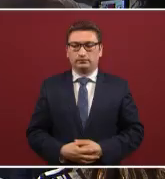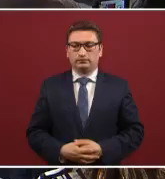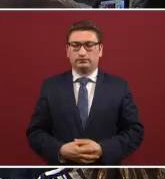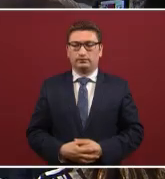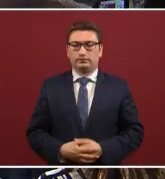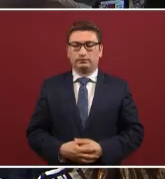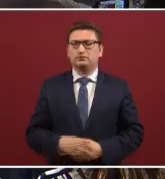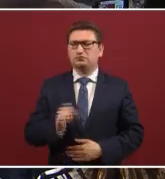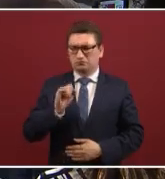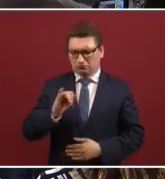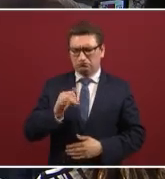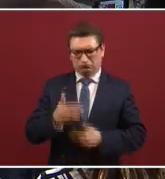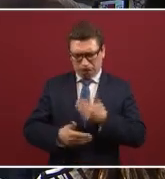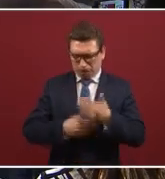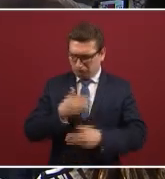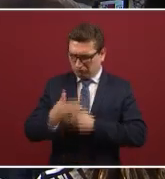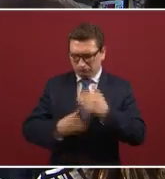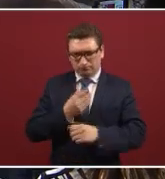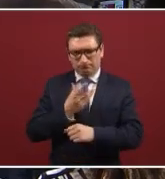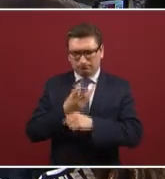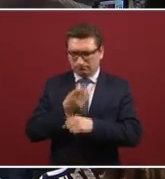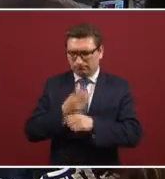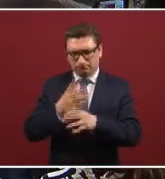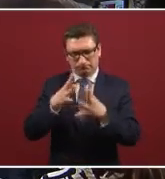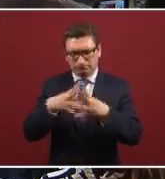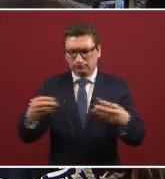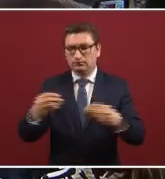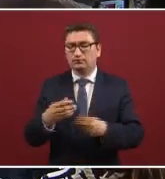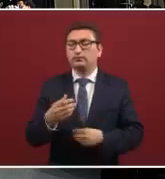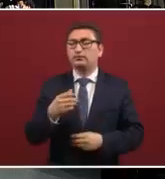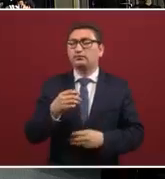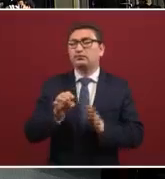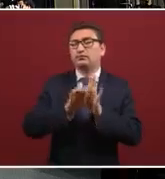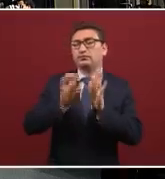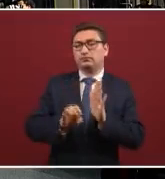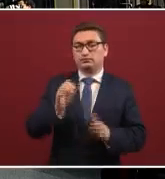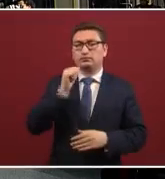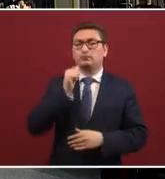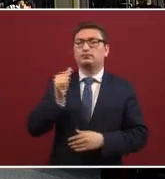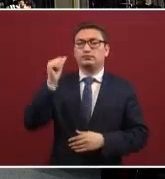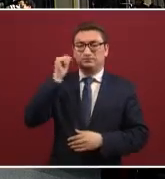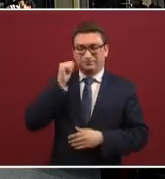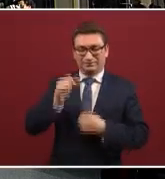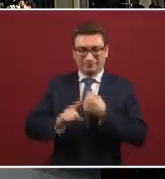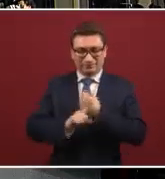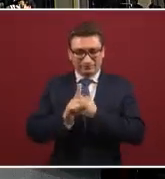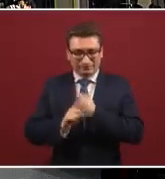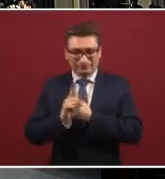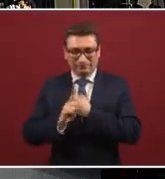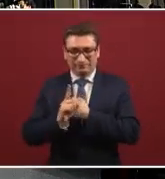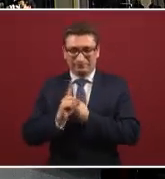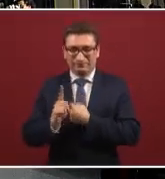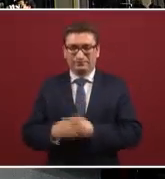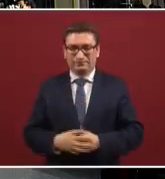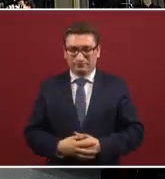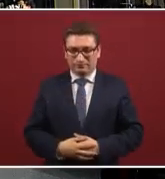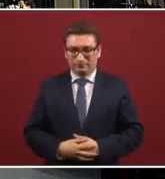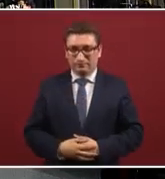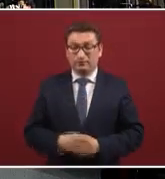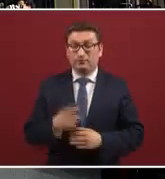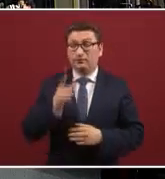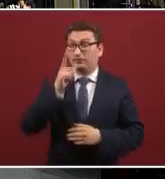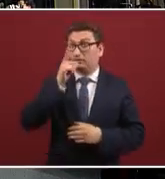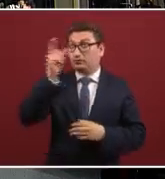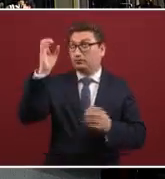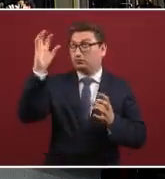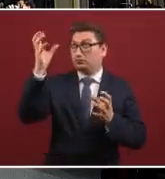a arreglar. Por ejemplo, ayer teníamos problema de que estaban fundidos unos focos y